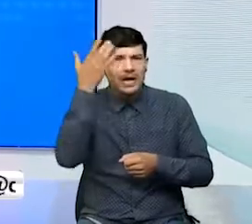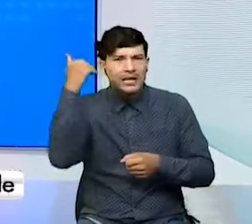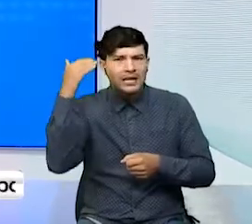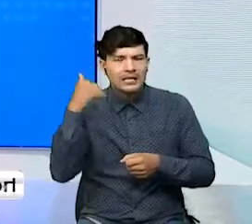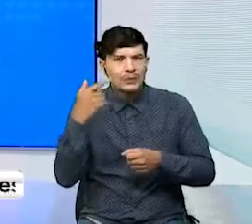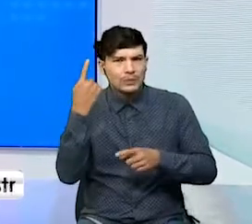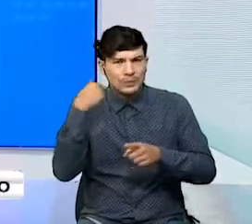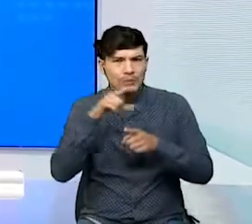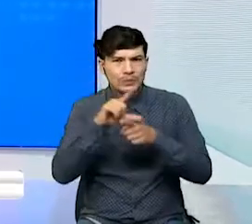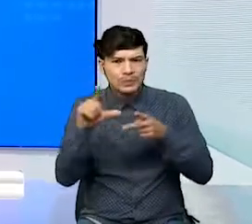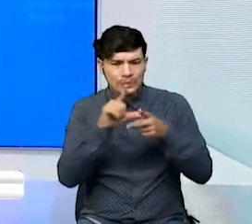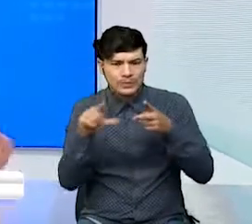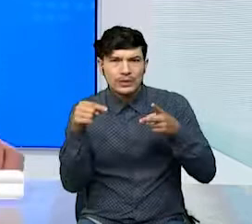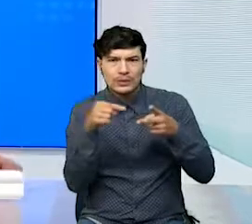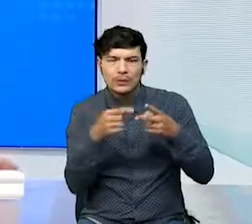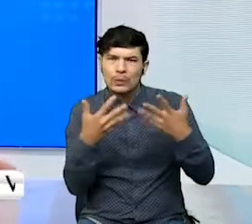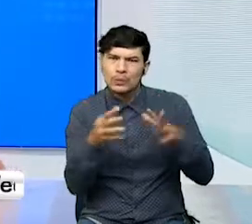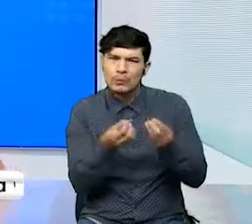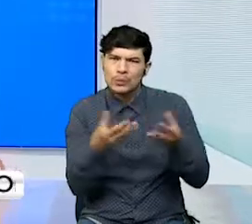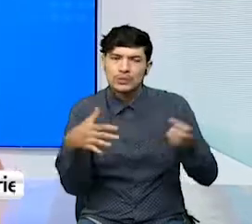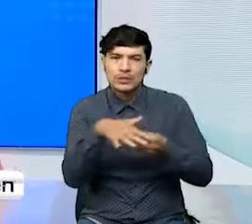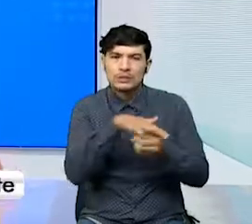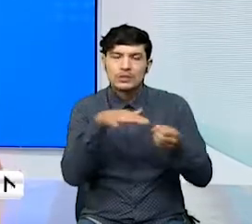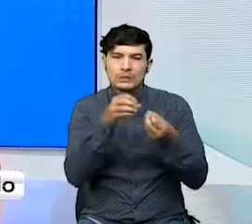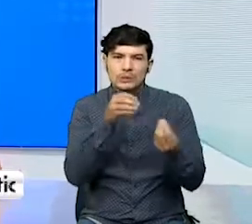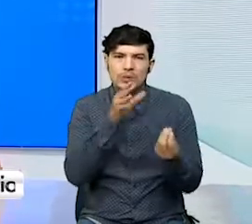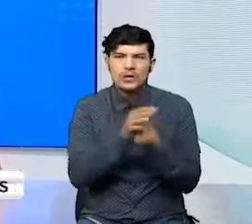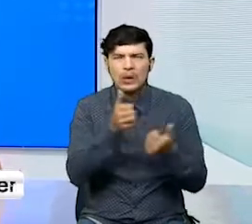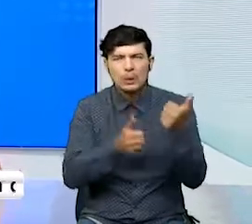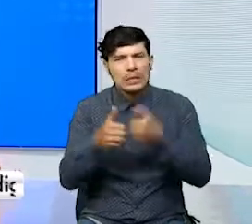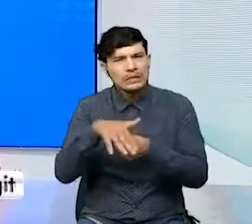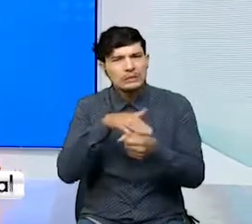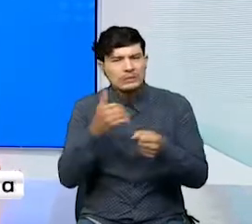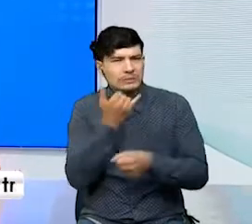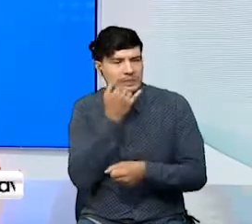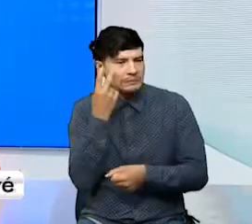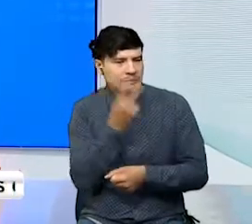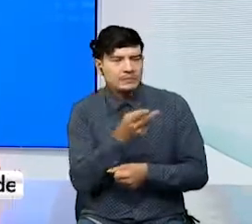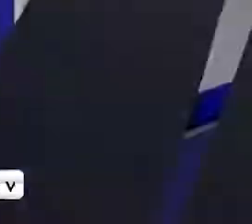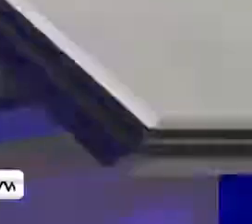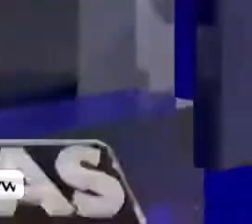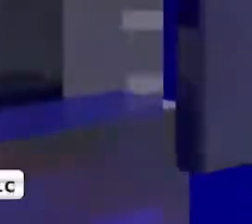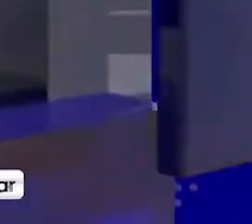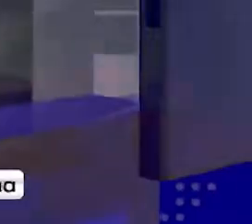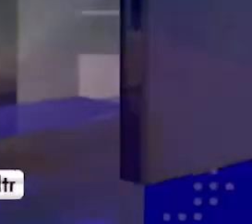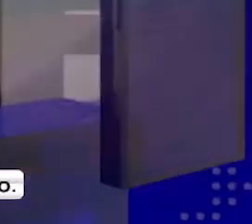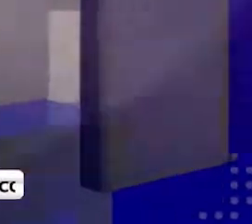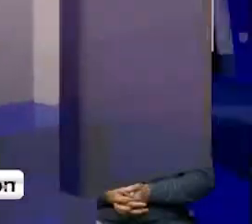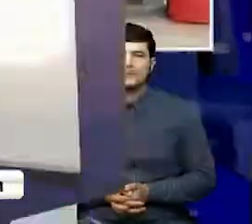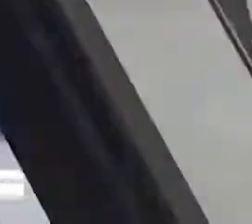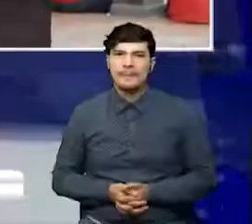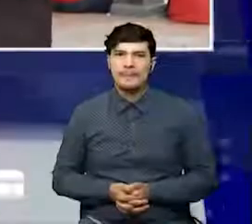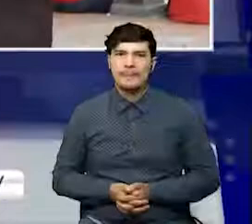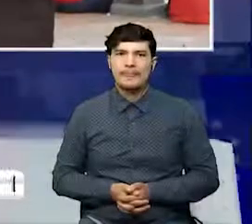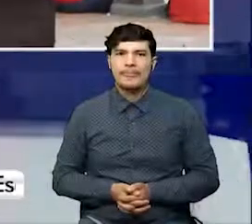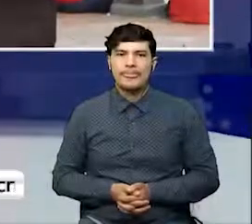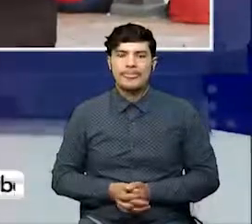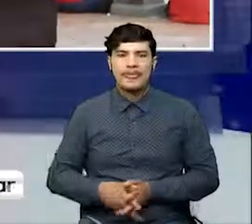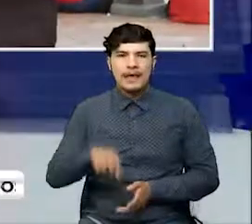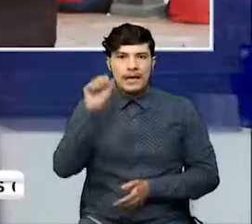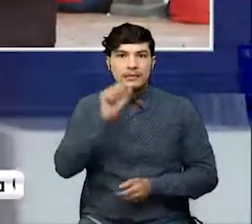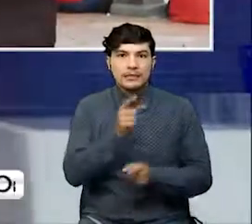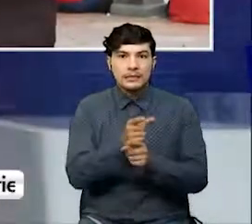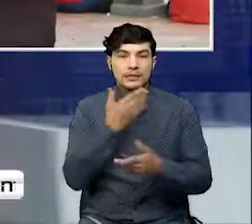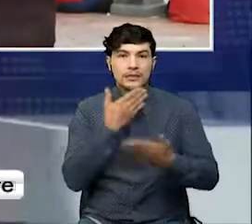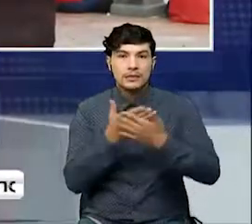semana y de semana anterior cuáles son las principales afectaciones que se registran raúl rolando castro buenas tardes así